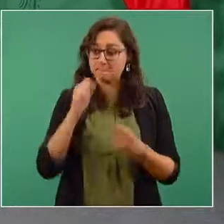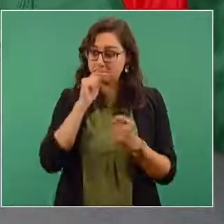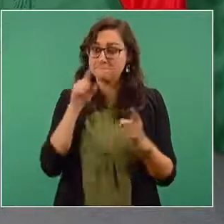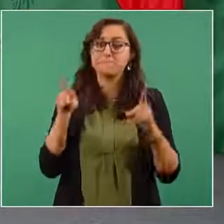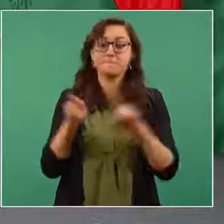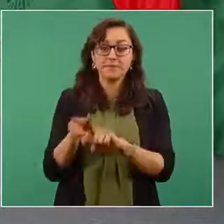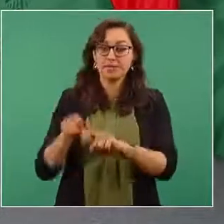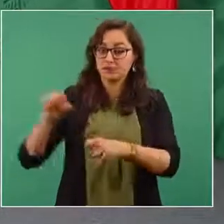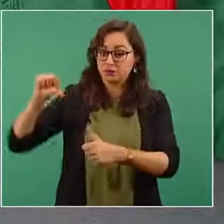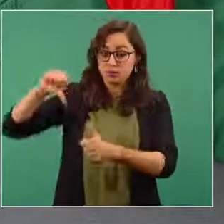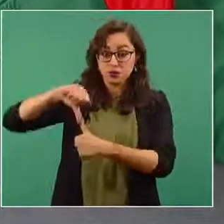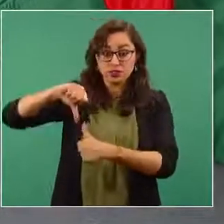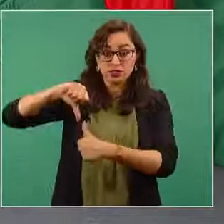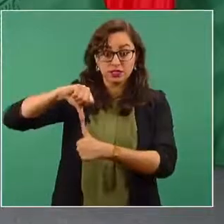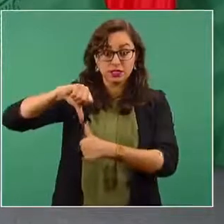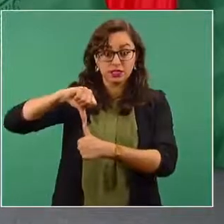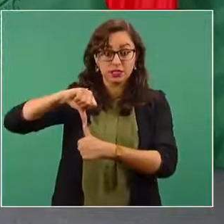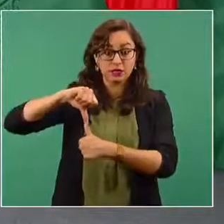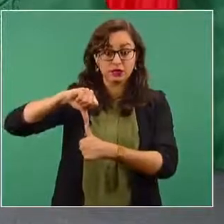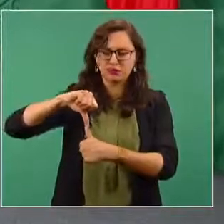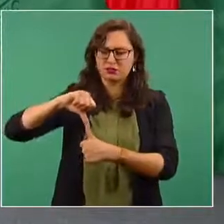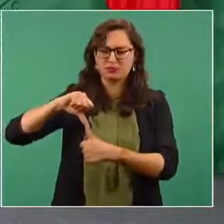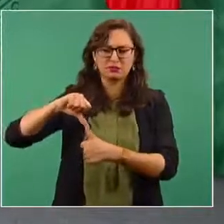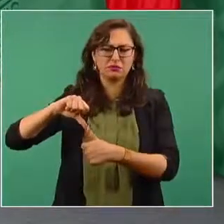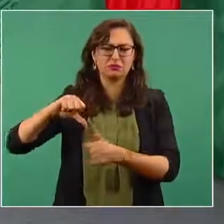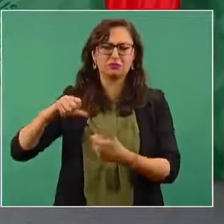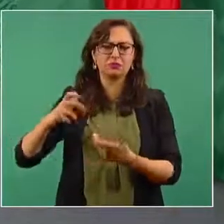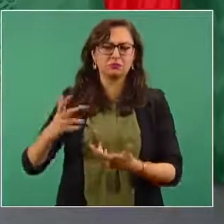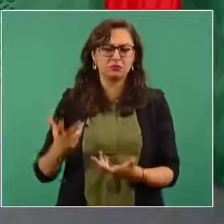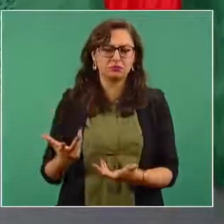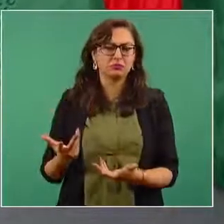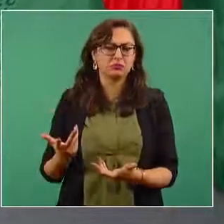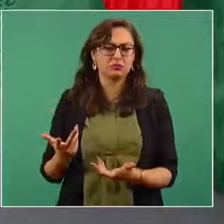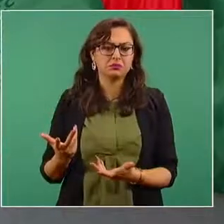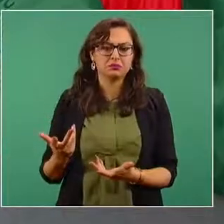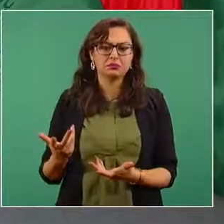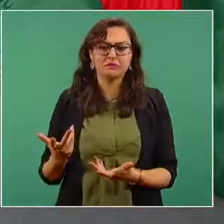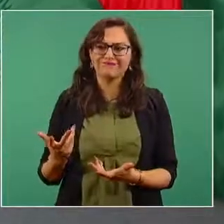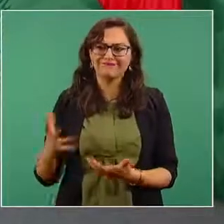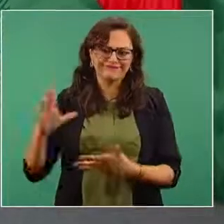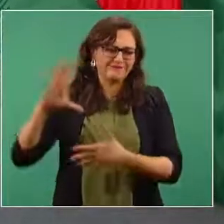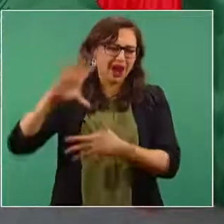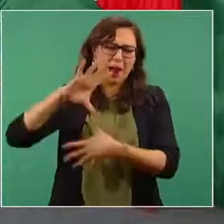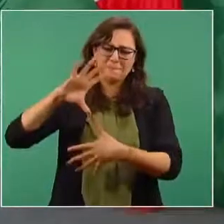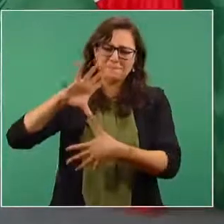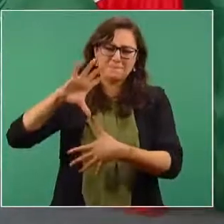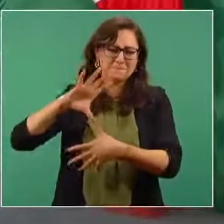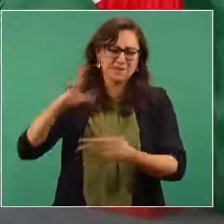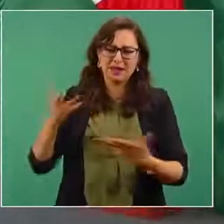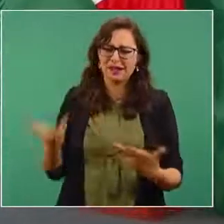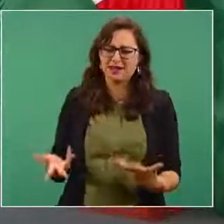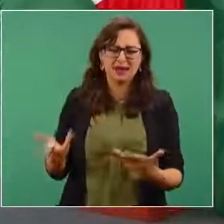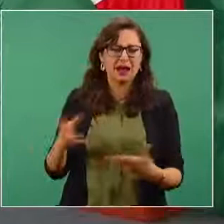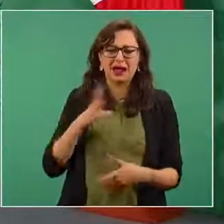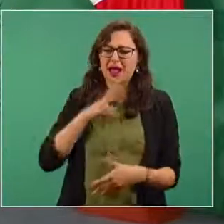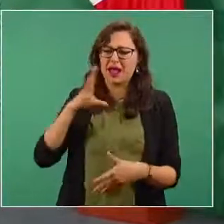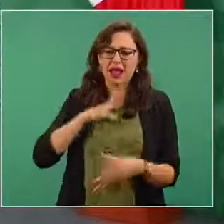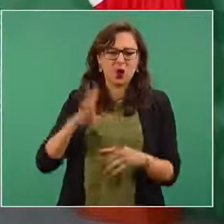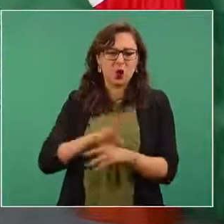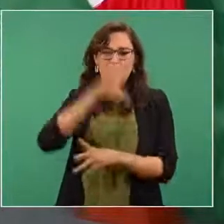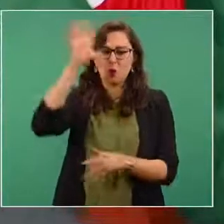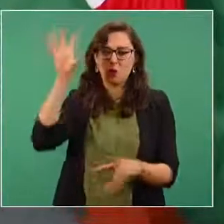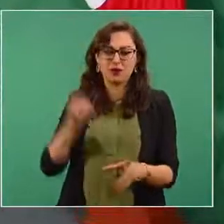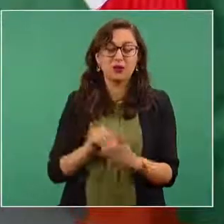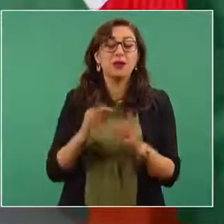Centroamérica y de América es cosa de ordenar